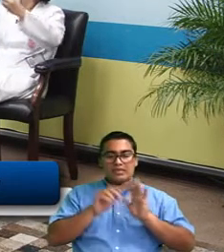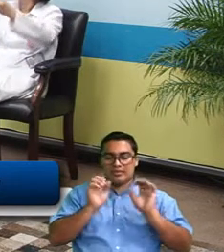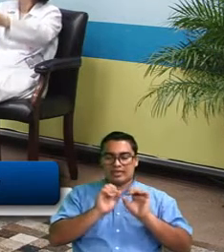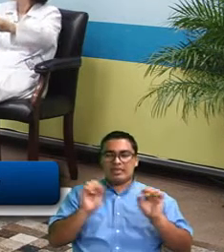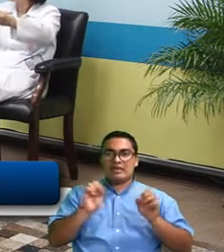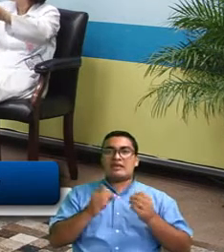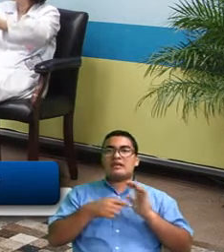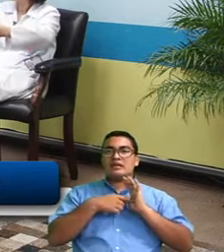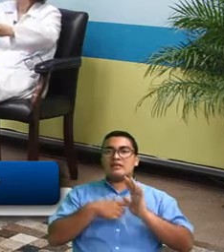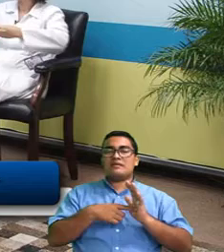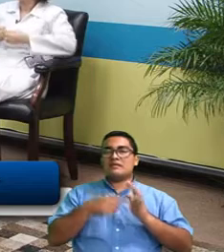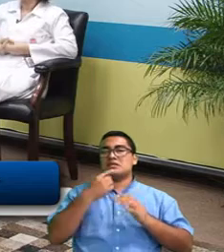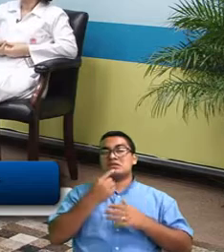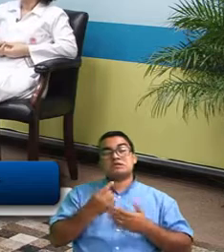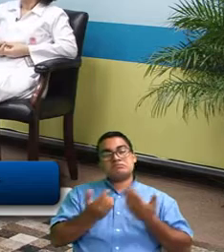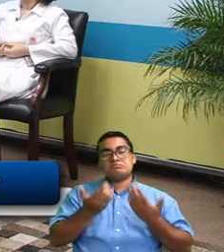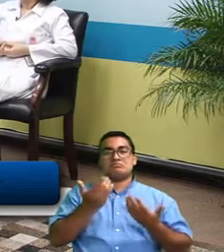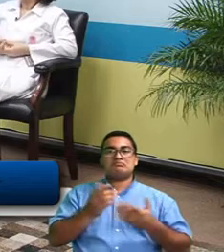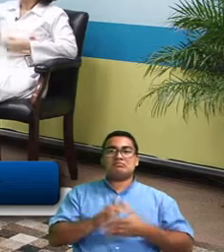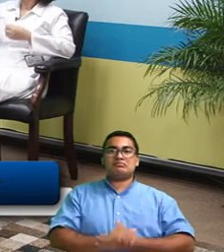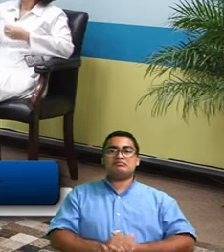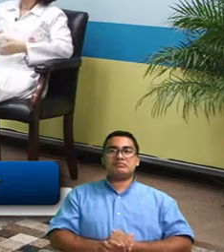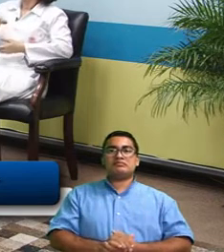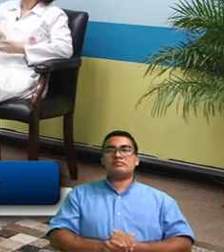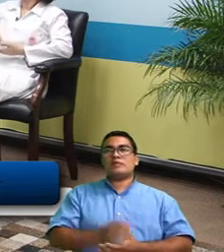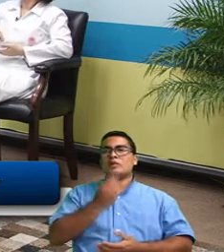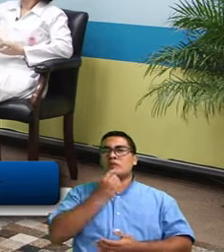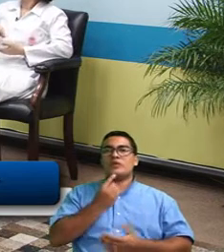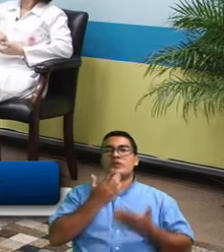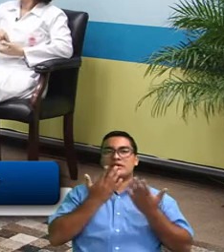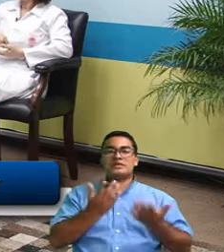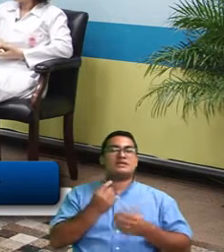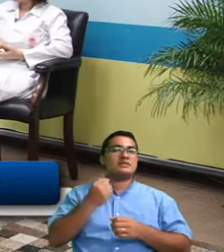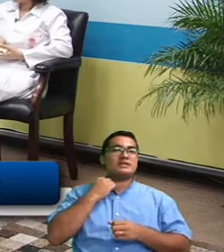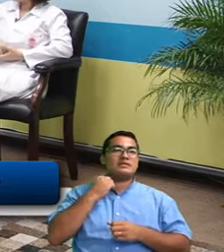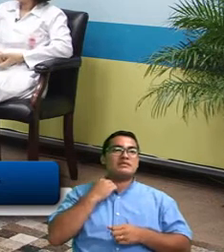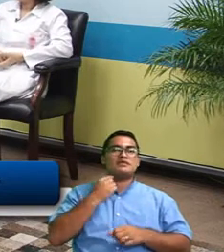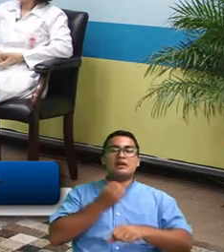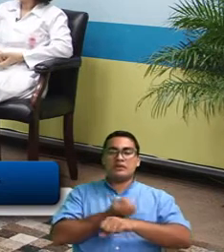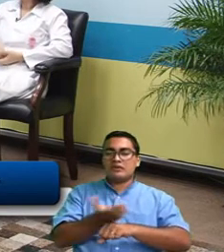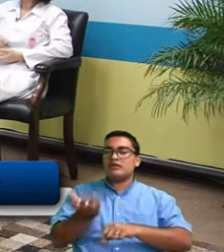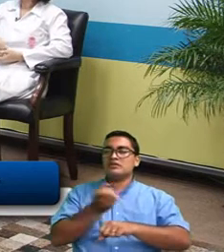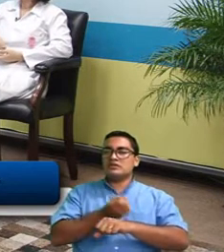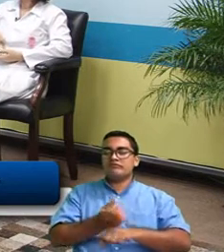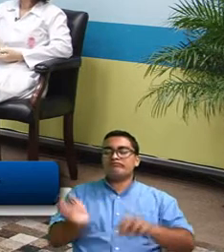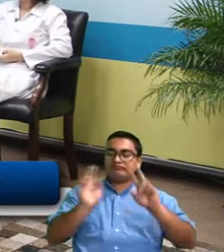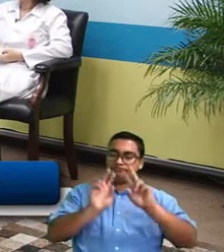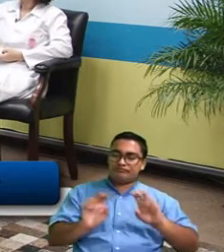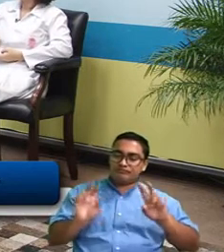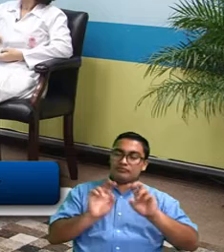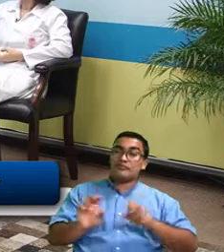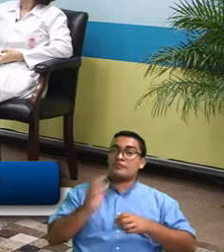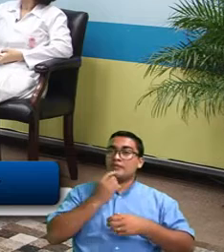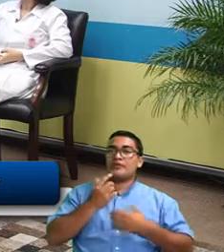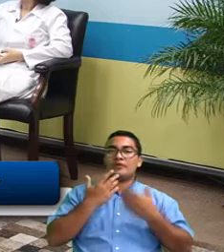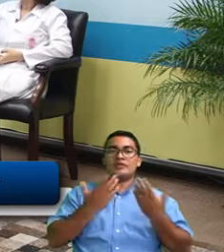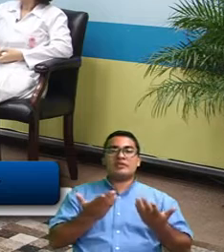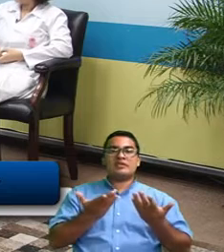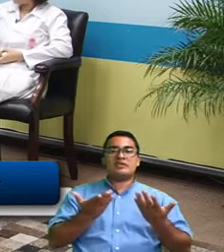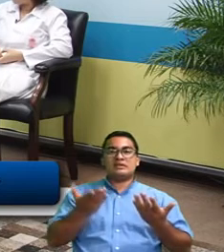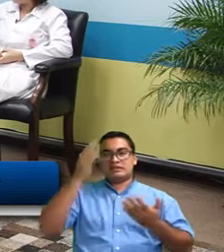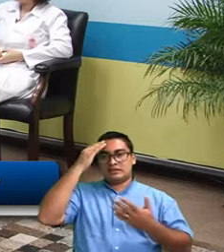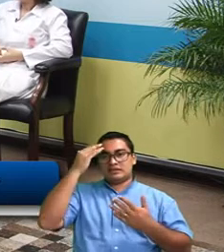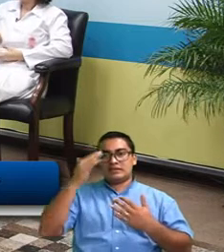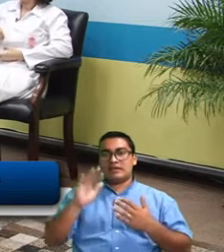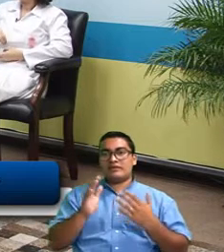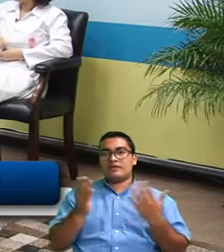decir, si le da esto puede ser. Por eso siempre nosotros hacemos hincapié en el chequeo, porque la única forma de detectarlo